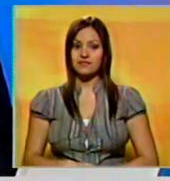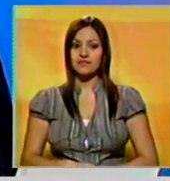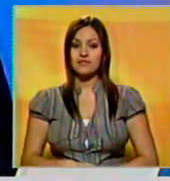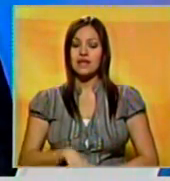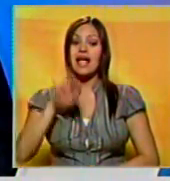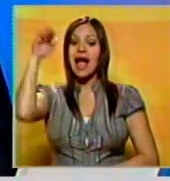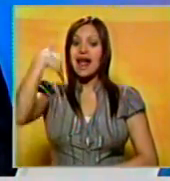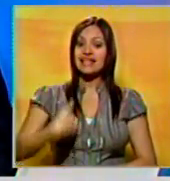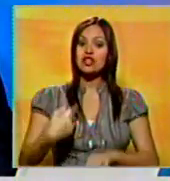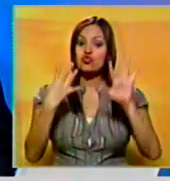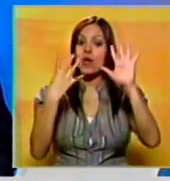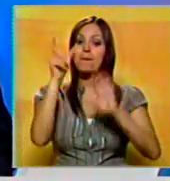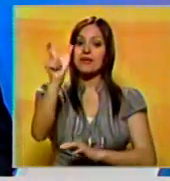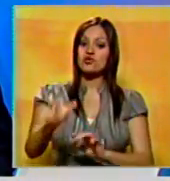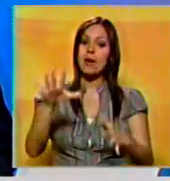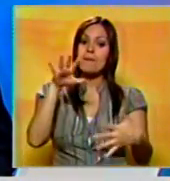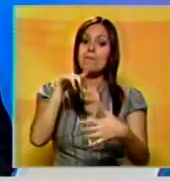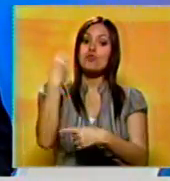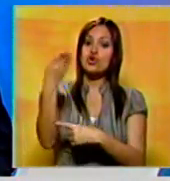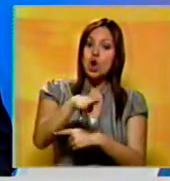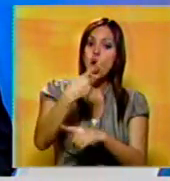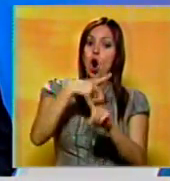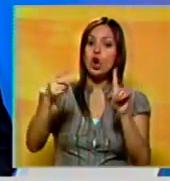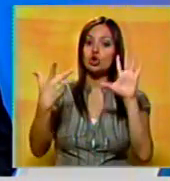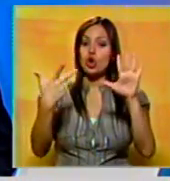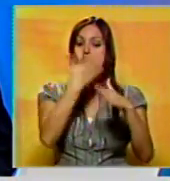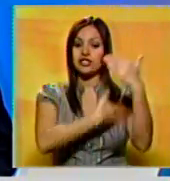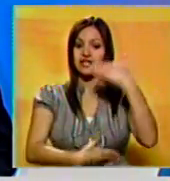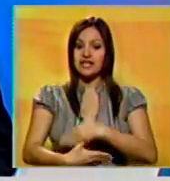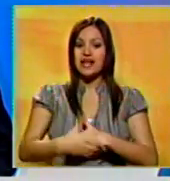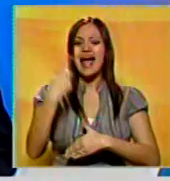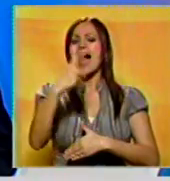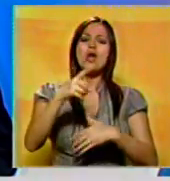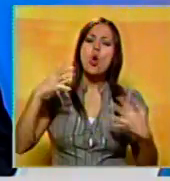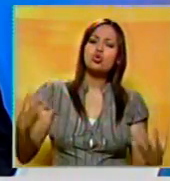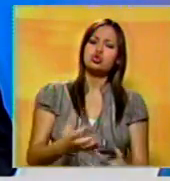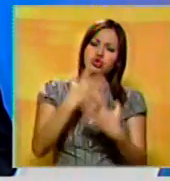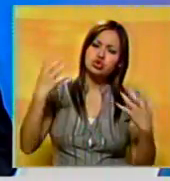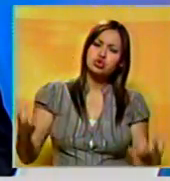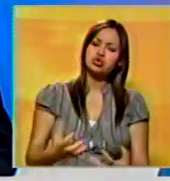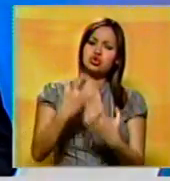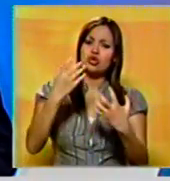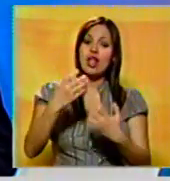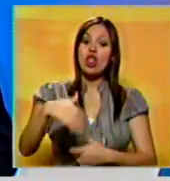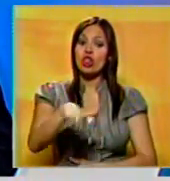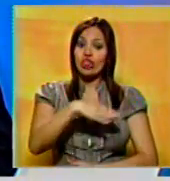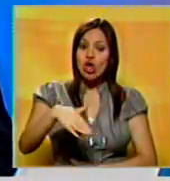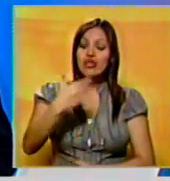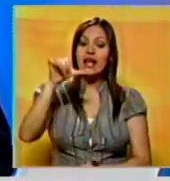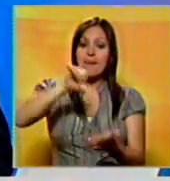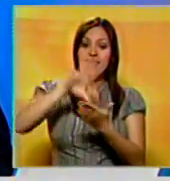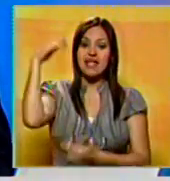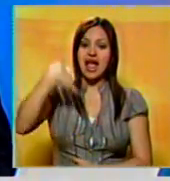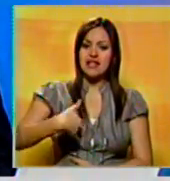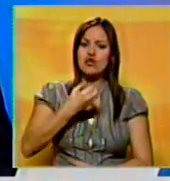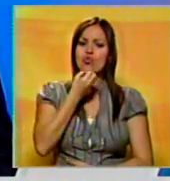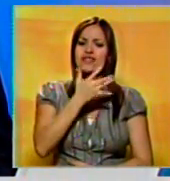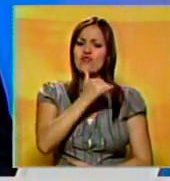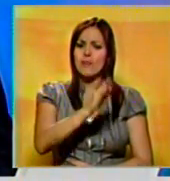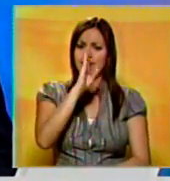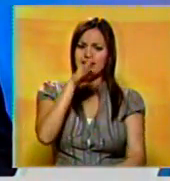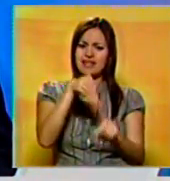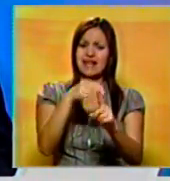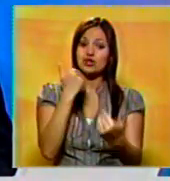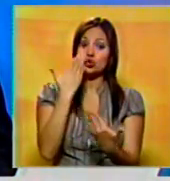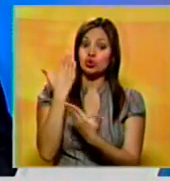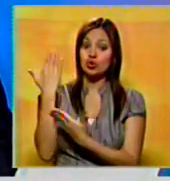En Argentina, al menos 9 personas murieron y otras 8 resultaron heridas por un incendio en un depósito de Buenos Aires. Vamos a hacer un contacto en vivo y en